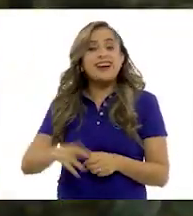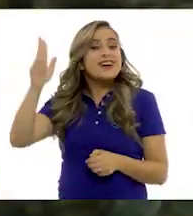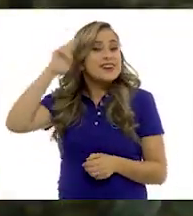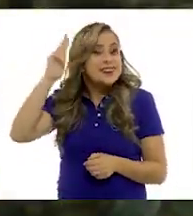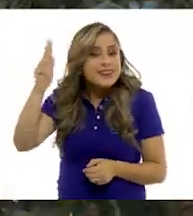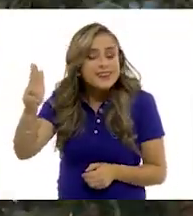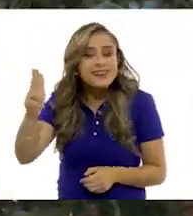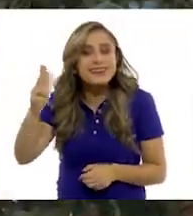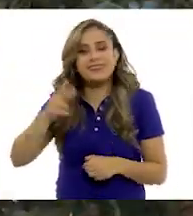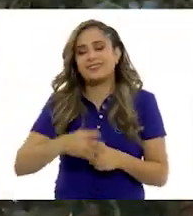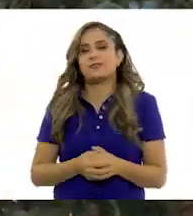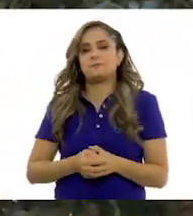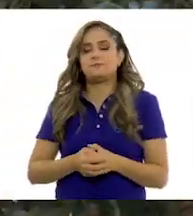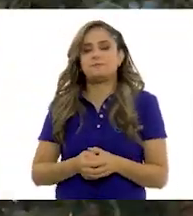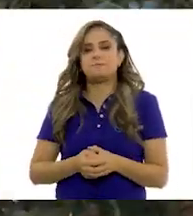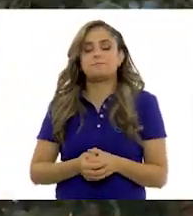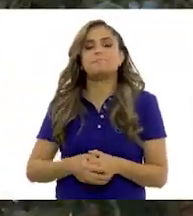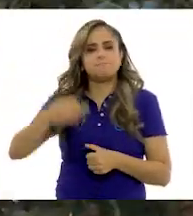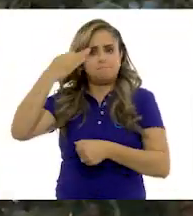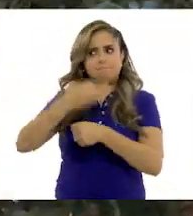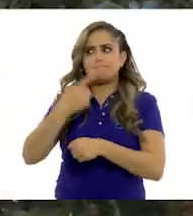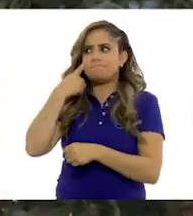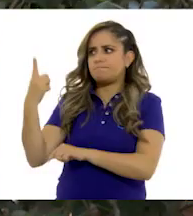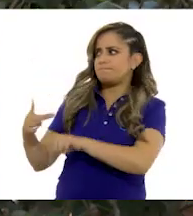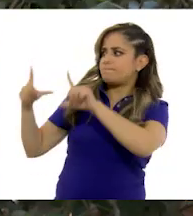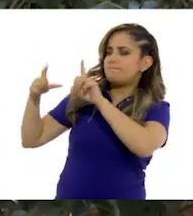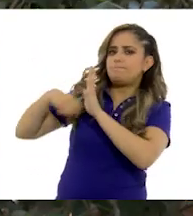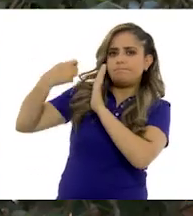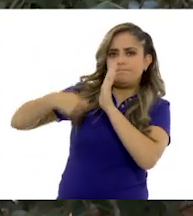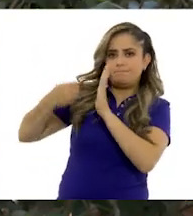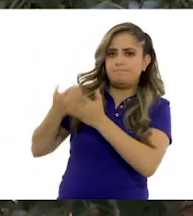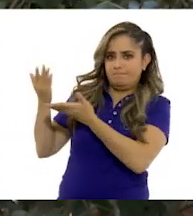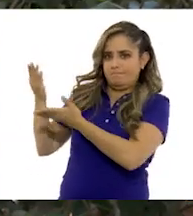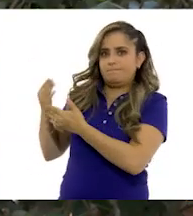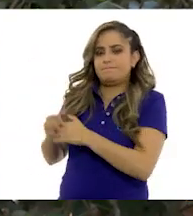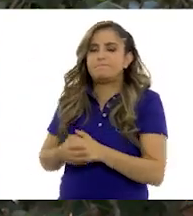¡Hola! ¡Vamos a ver el siguiente video!